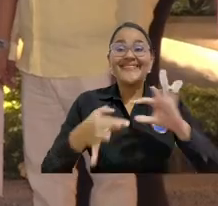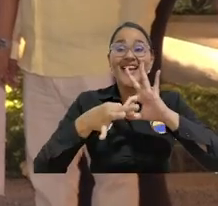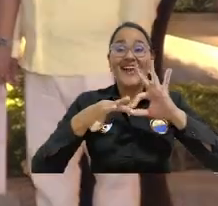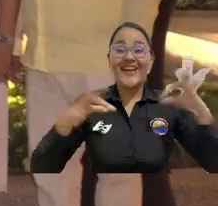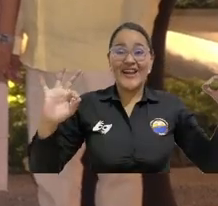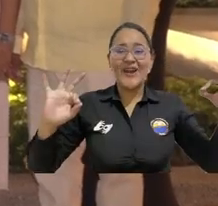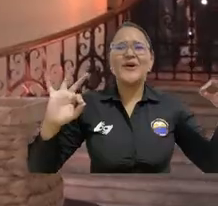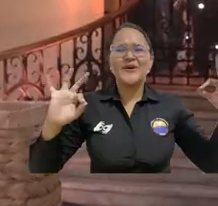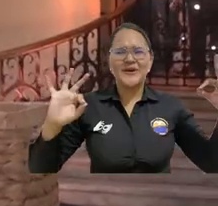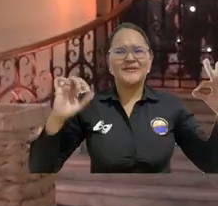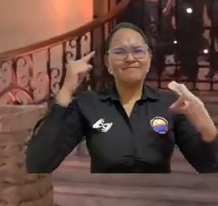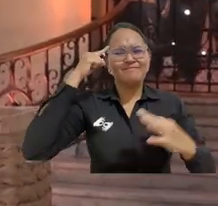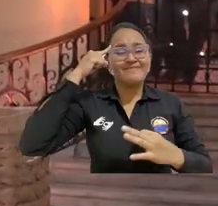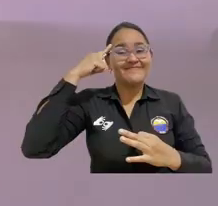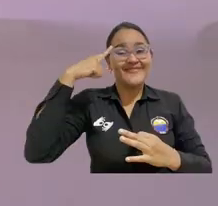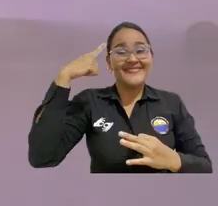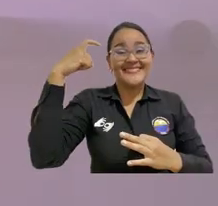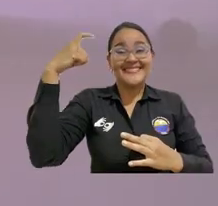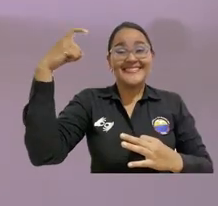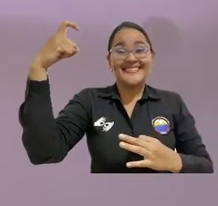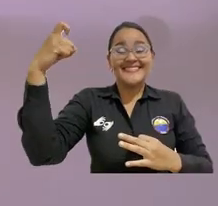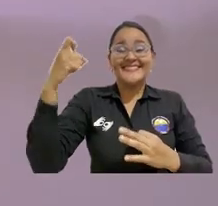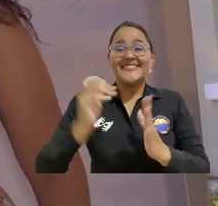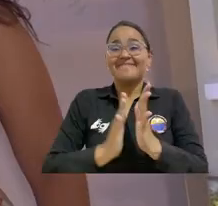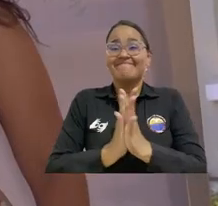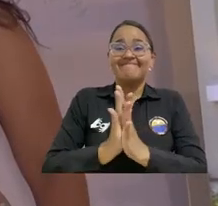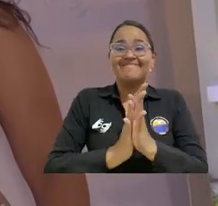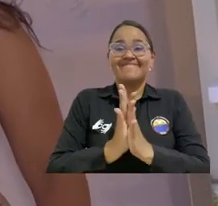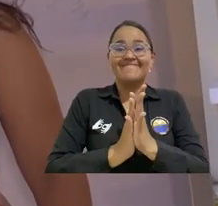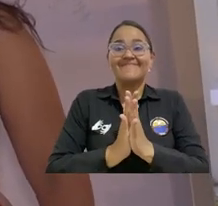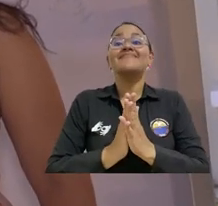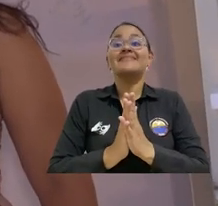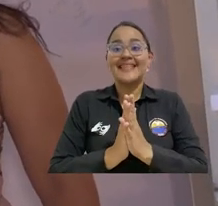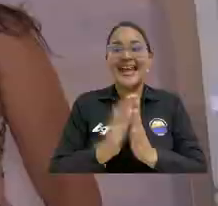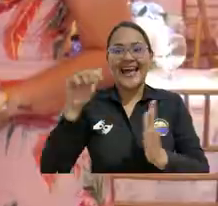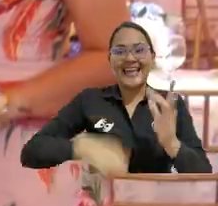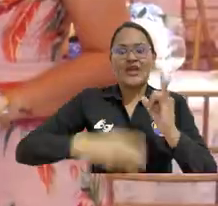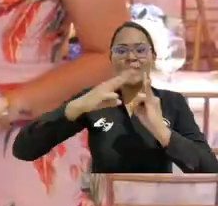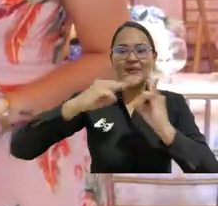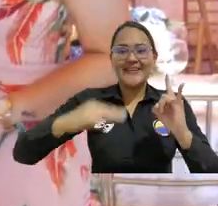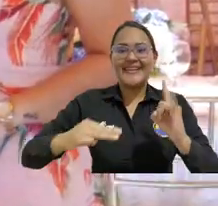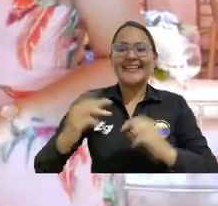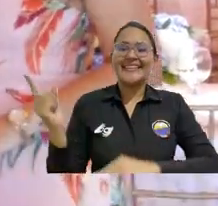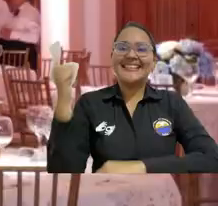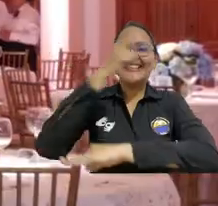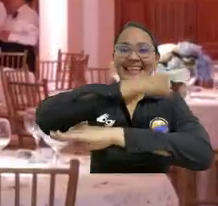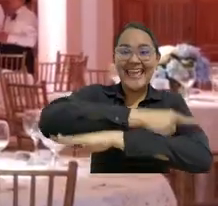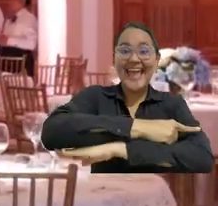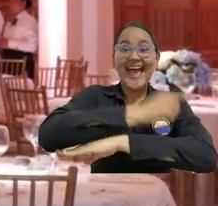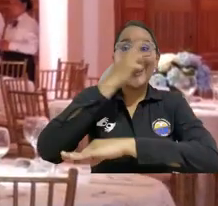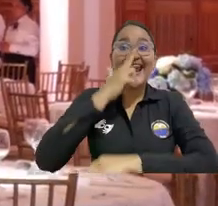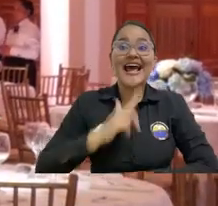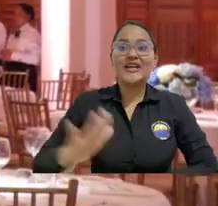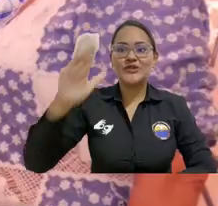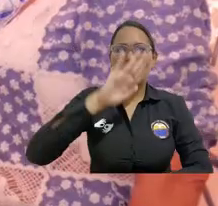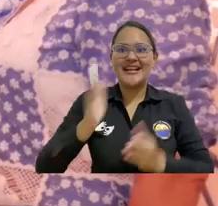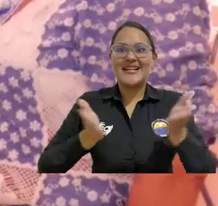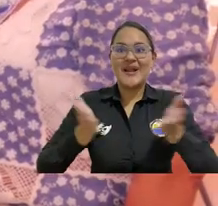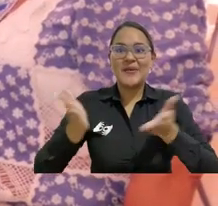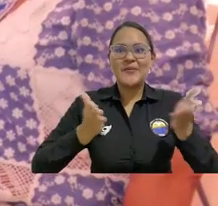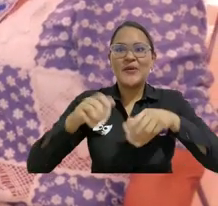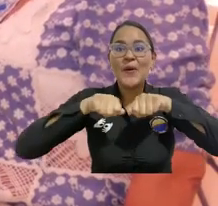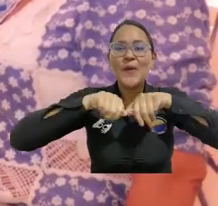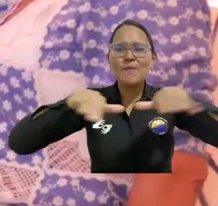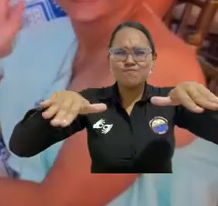Bajo el eslogan Inspirando Sueños, la Universidad del Magdalena celebró el Día Nacional del Servidor Público, precisamente para reconocer